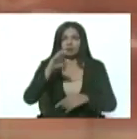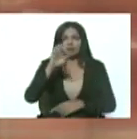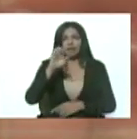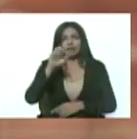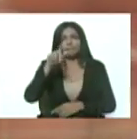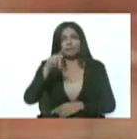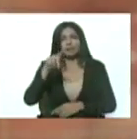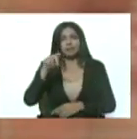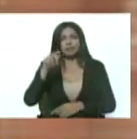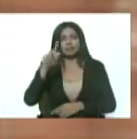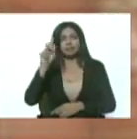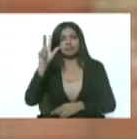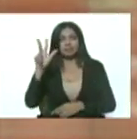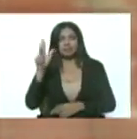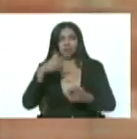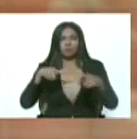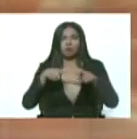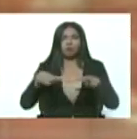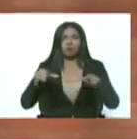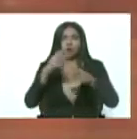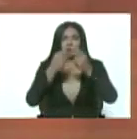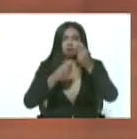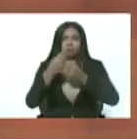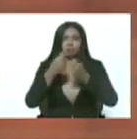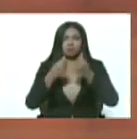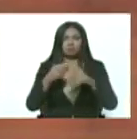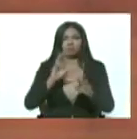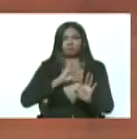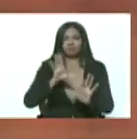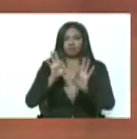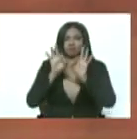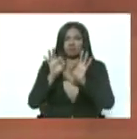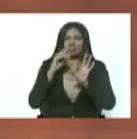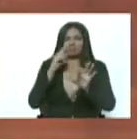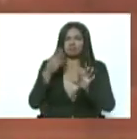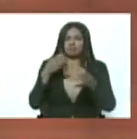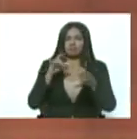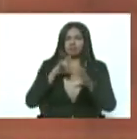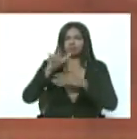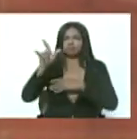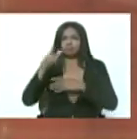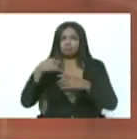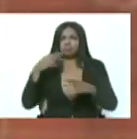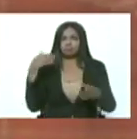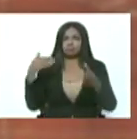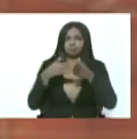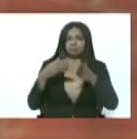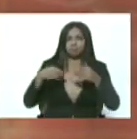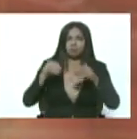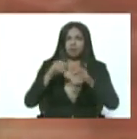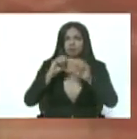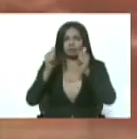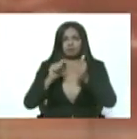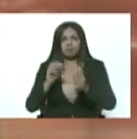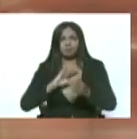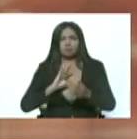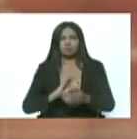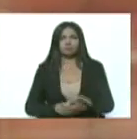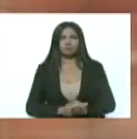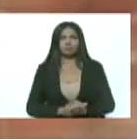EP-3 norteamericana en la zona económica exclusiva. Dicha aeronave fue interceptada por el Comando Estratégico